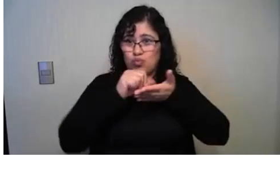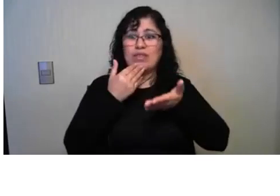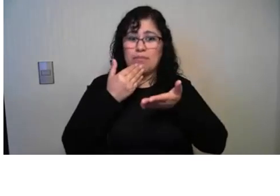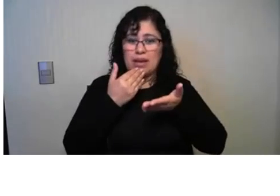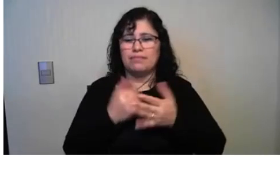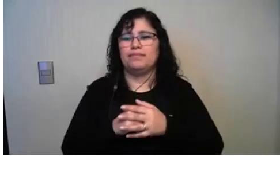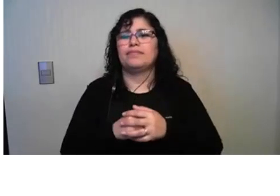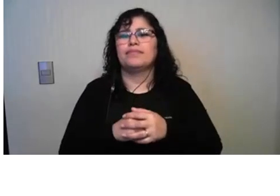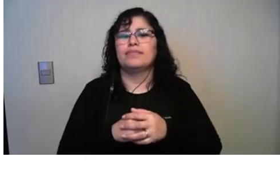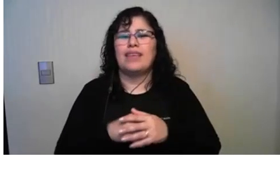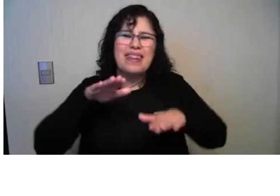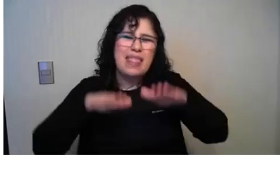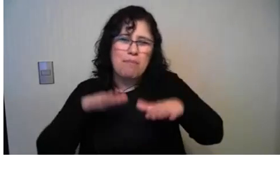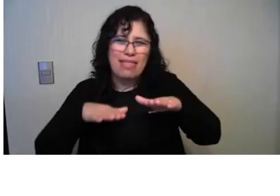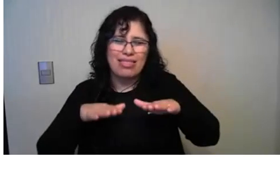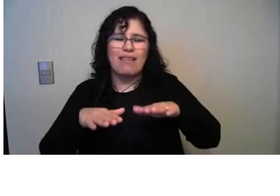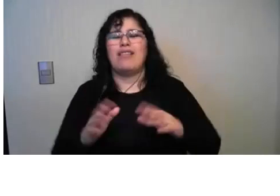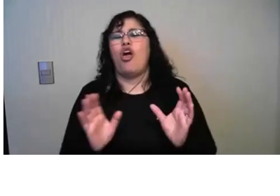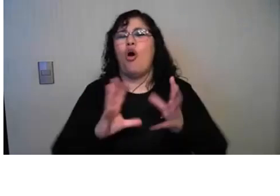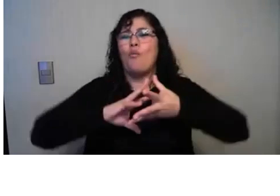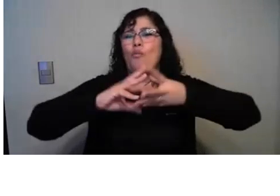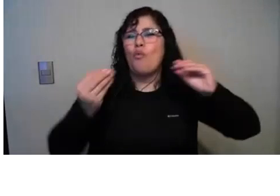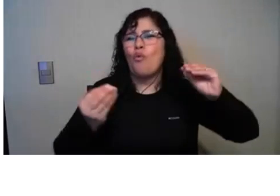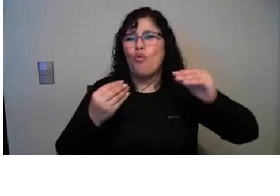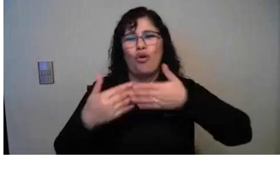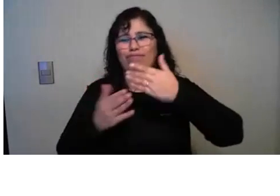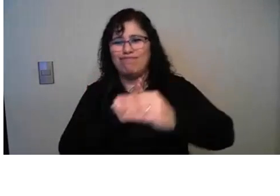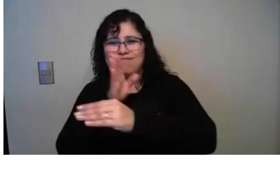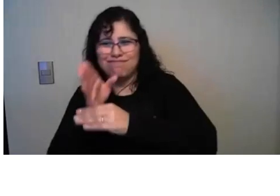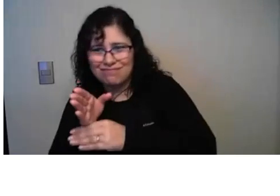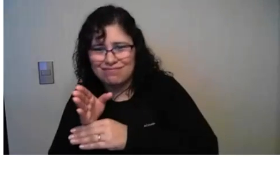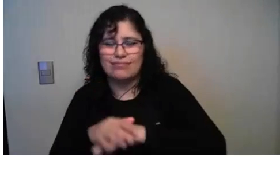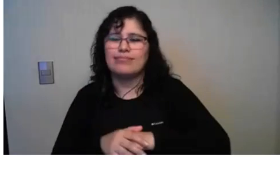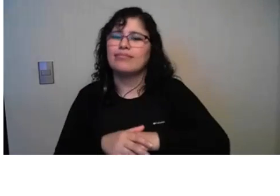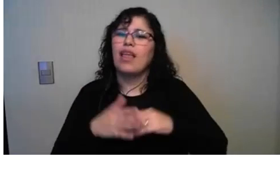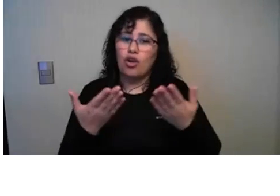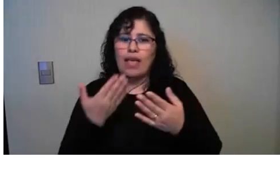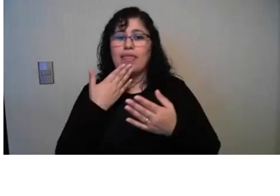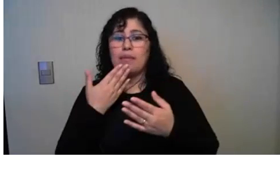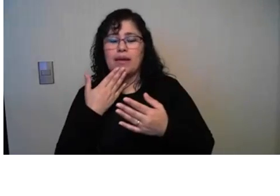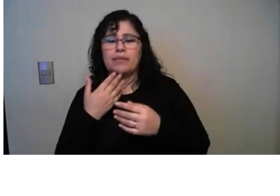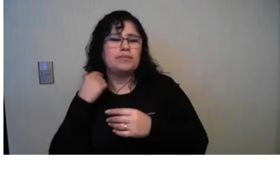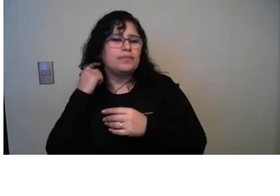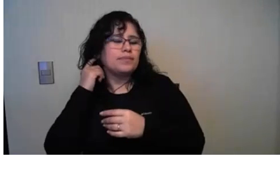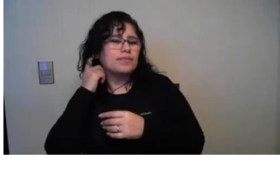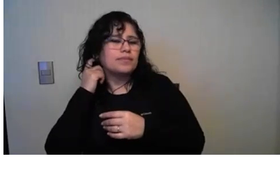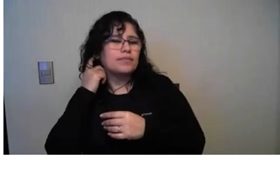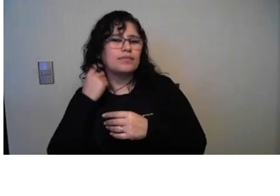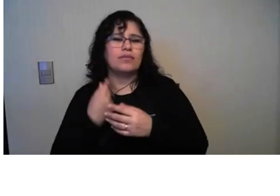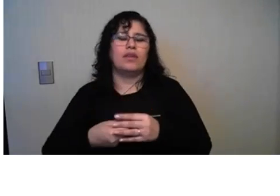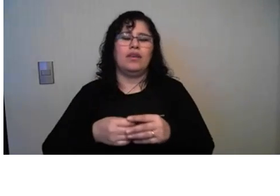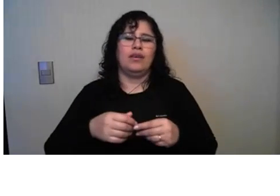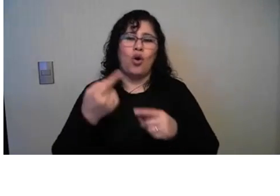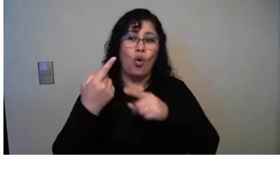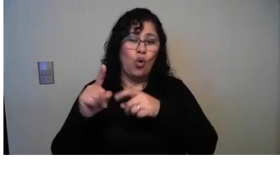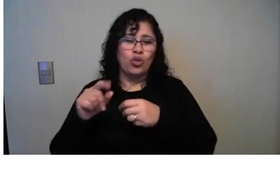según la musculatura que van a inervar. Vamos a ver un poco más adelante. Luego, posterior a esto, tenemos centros visceromotores.